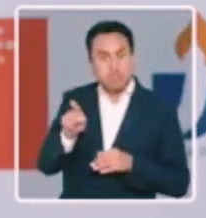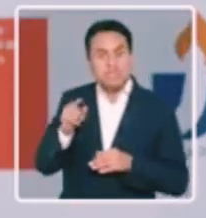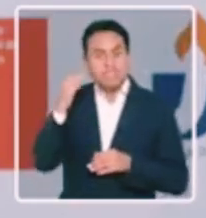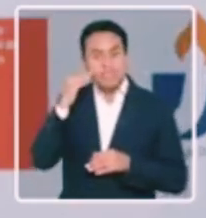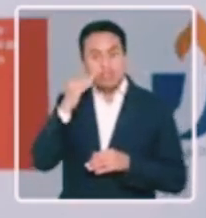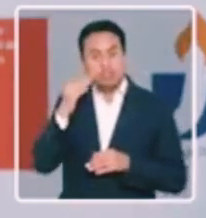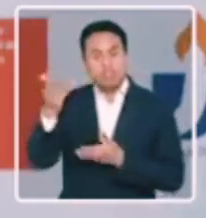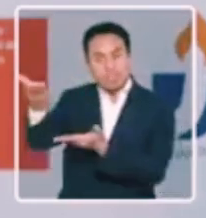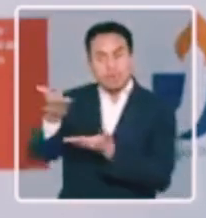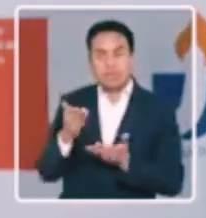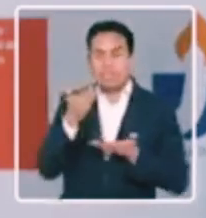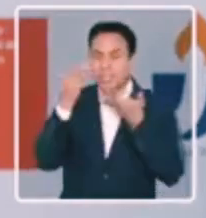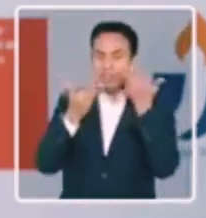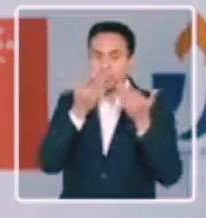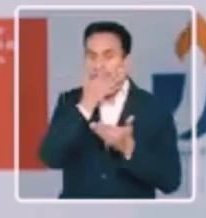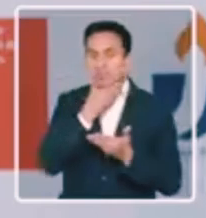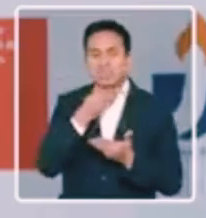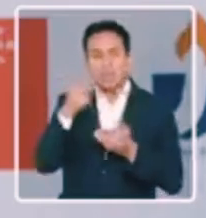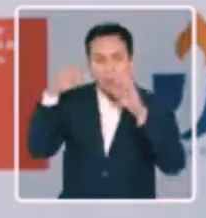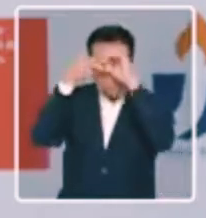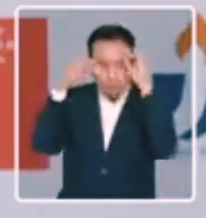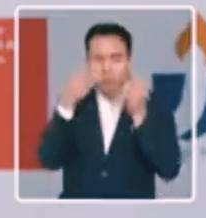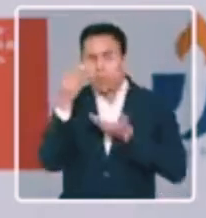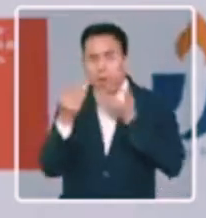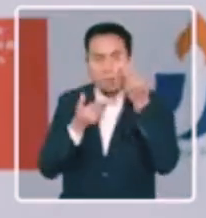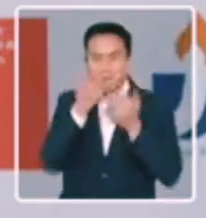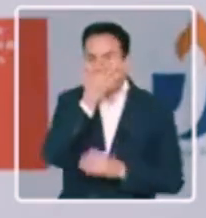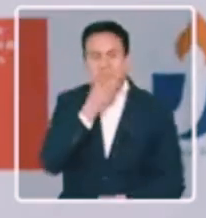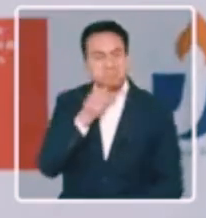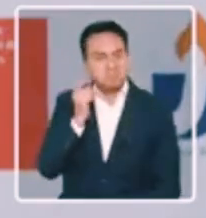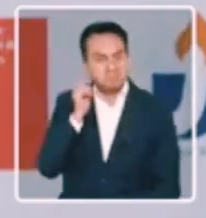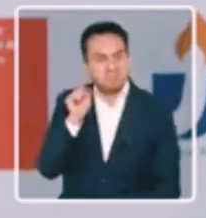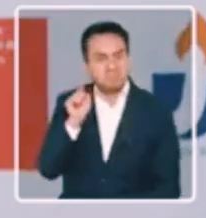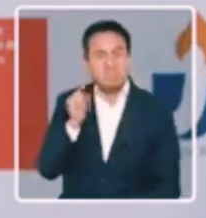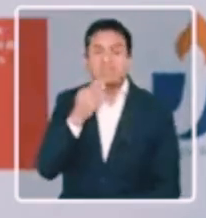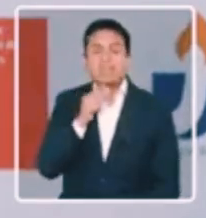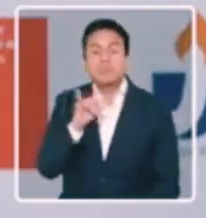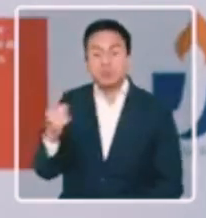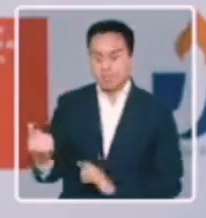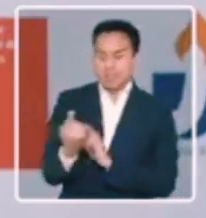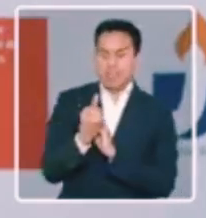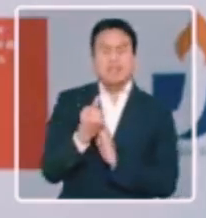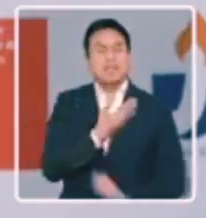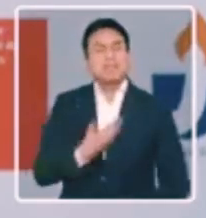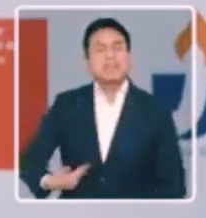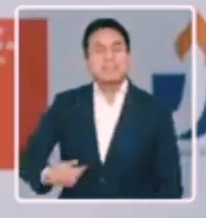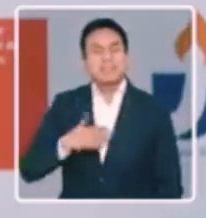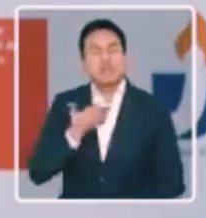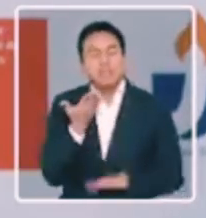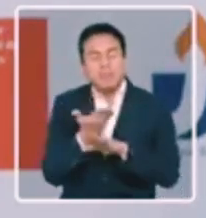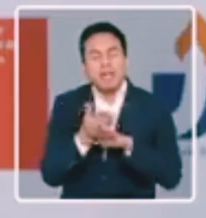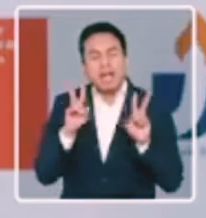los niños nos recibieron cantá Una hermosa canción en mapudungun Y en donde después uno de ellos se me acerca dice presidente le quiero